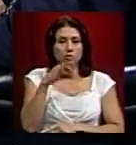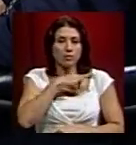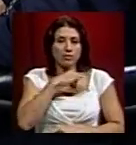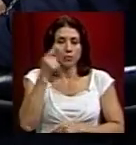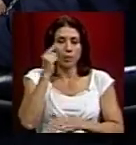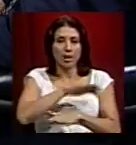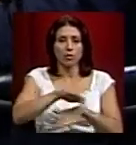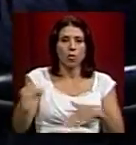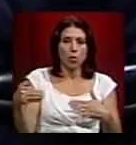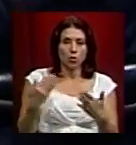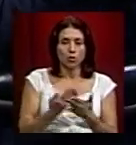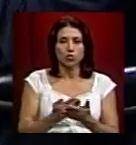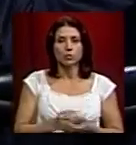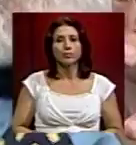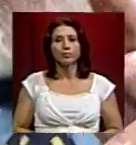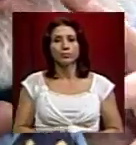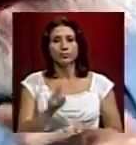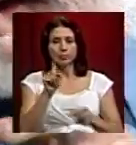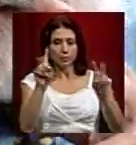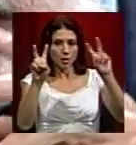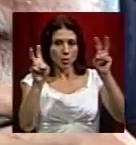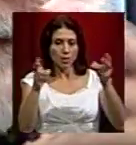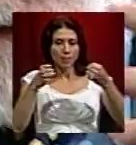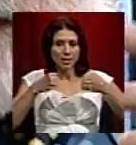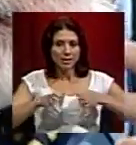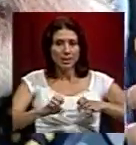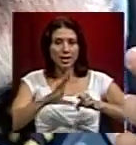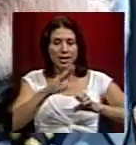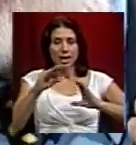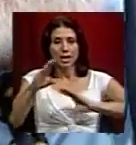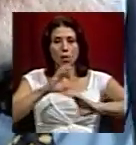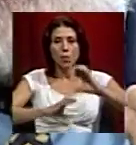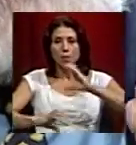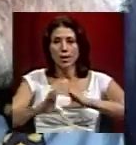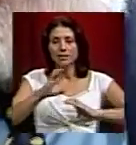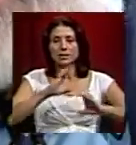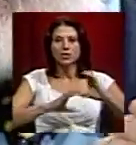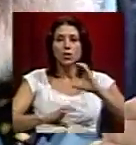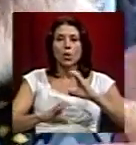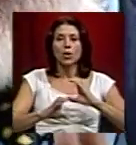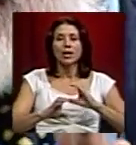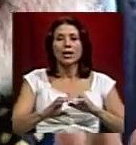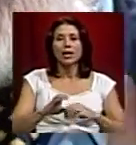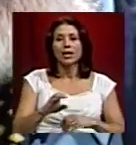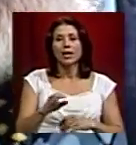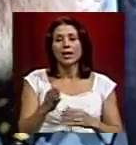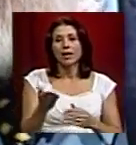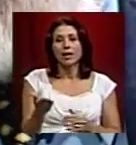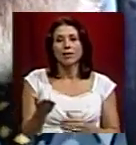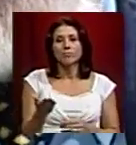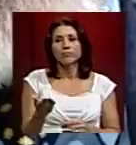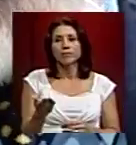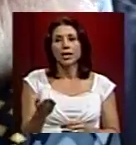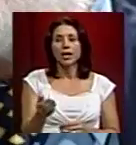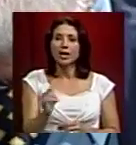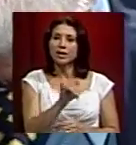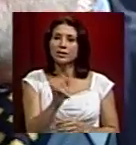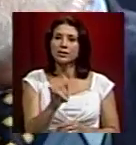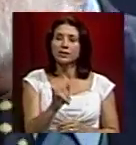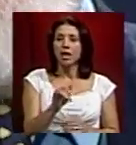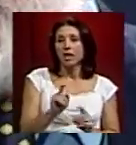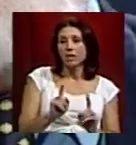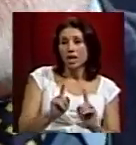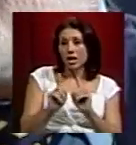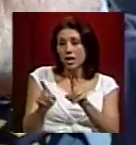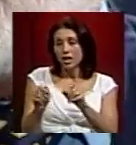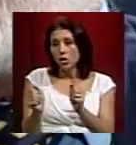todos. O sea, hay un tema de estrategia y de comercio que es un poco la idea de ir con el vecino de la